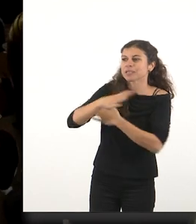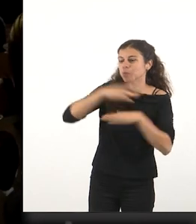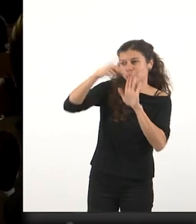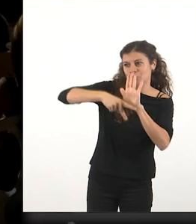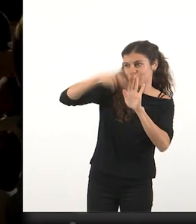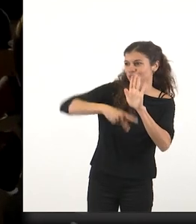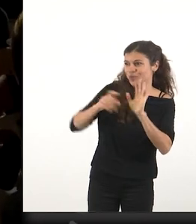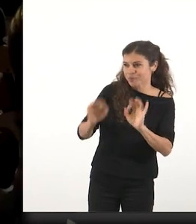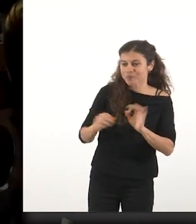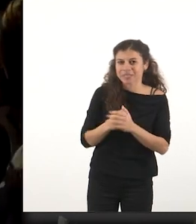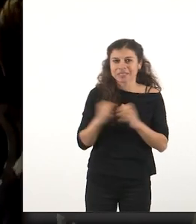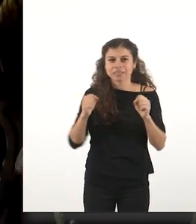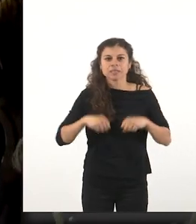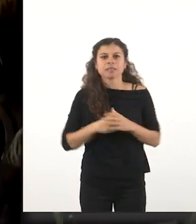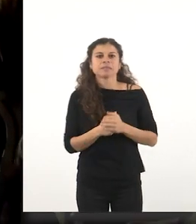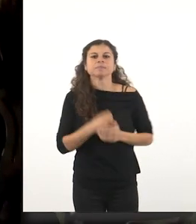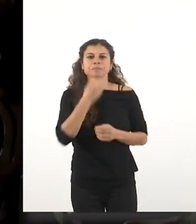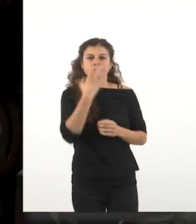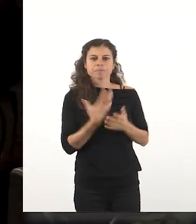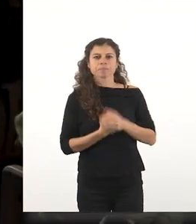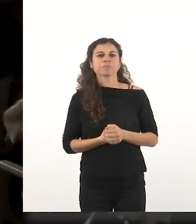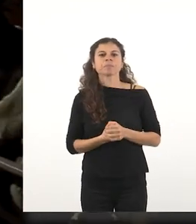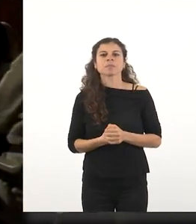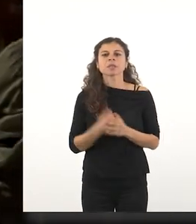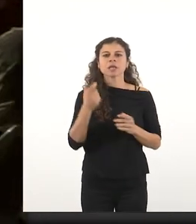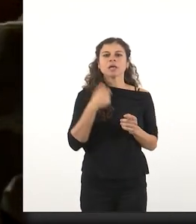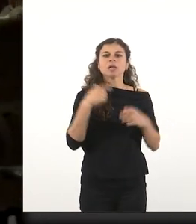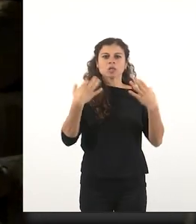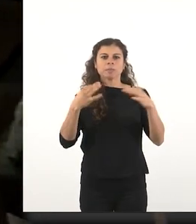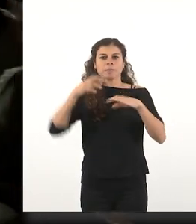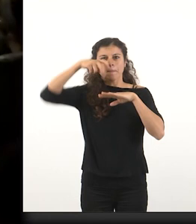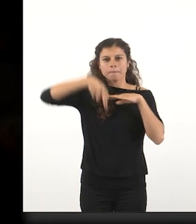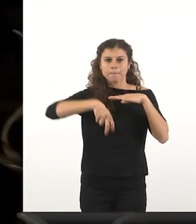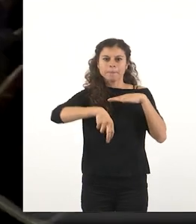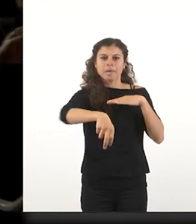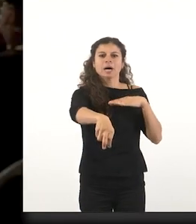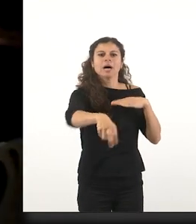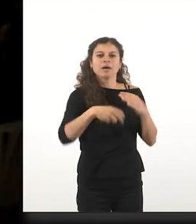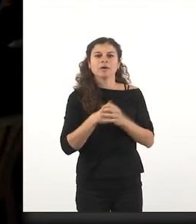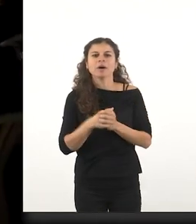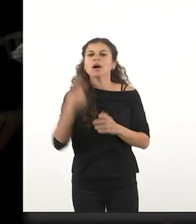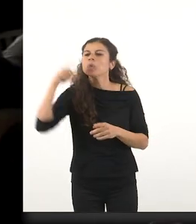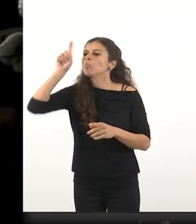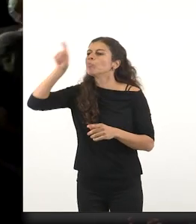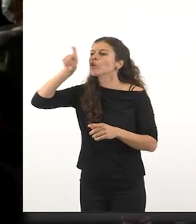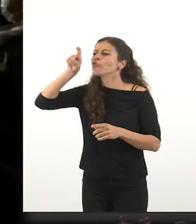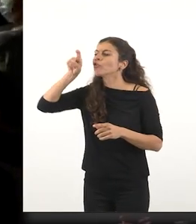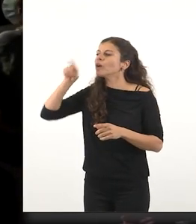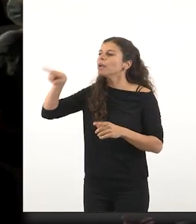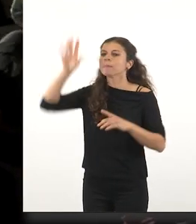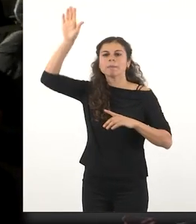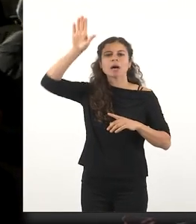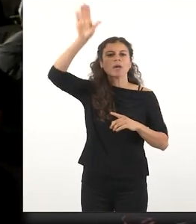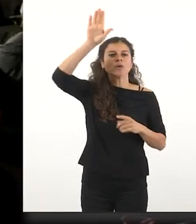yo con mis colegas. Yo vengo a ver esta obra de todas formas y me siento aquí y digo, pues vamos a ver, los profes que han traído aquí a esta gente, ¿quién ha sido? Los profes. Levante la mano los